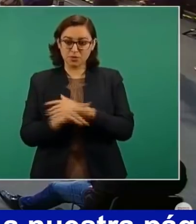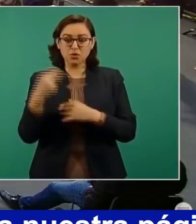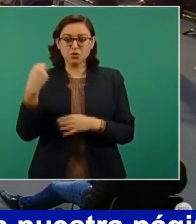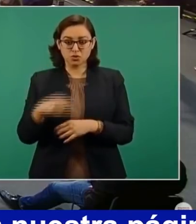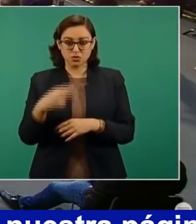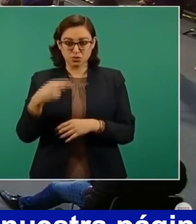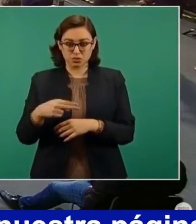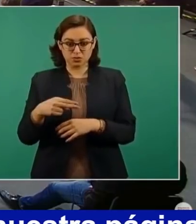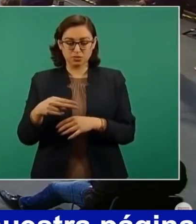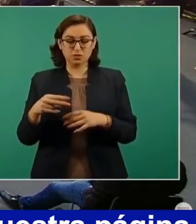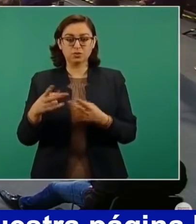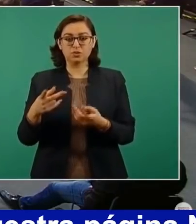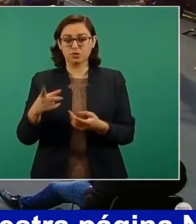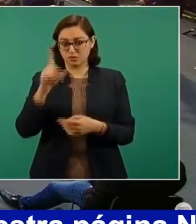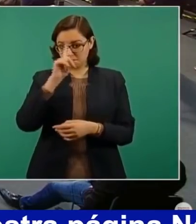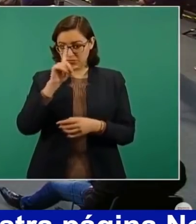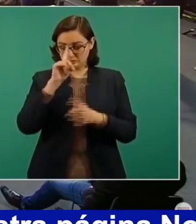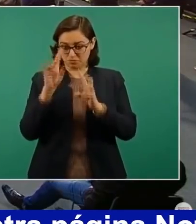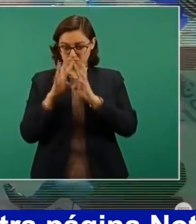Consejo Mexicano de Negocios,